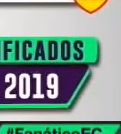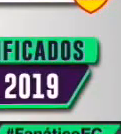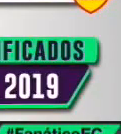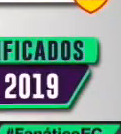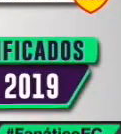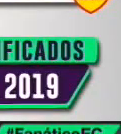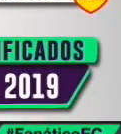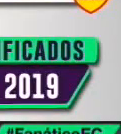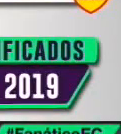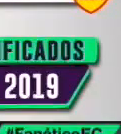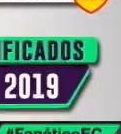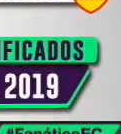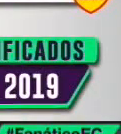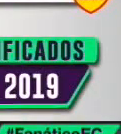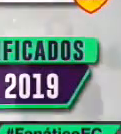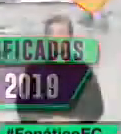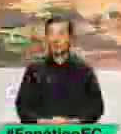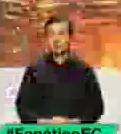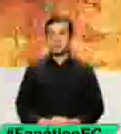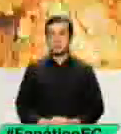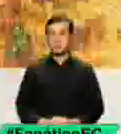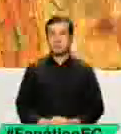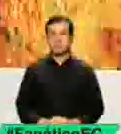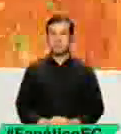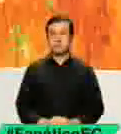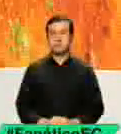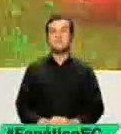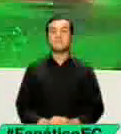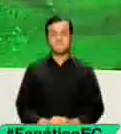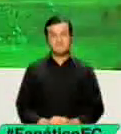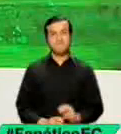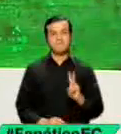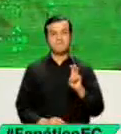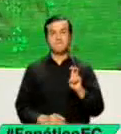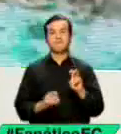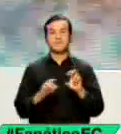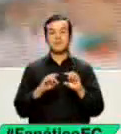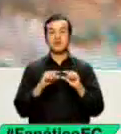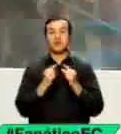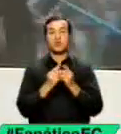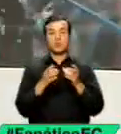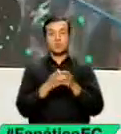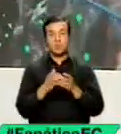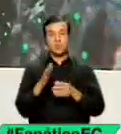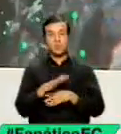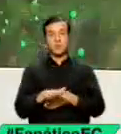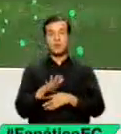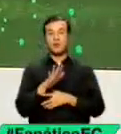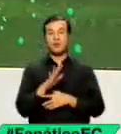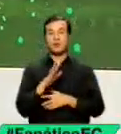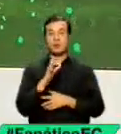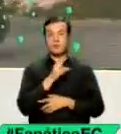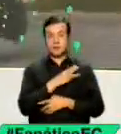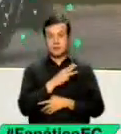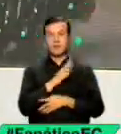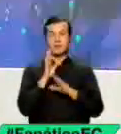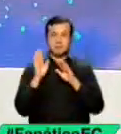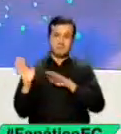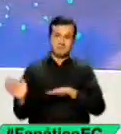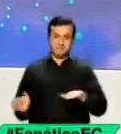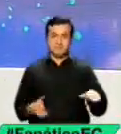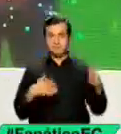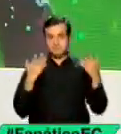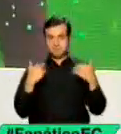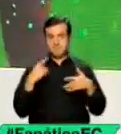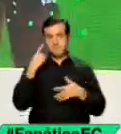partido de vuelta el día sábado a partir de las 12 horas en el estadio Gonzalo Pozo Ripalda. Cambiamos de disciplina deportiva porque vamos a